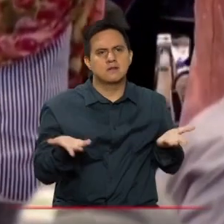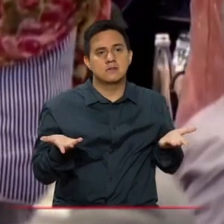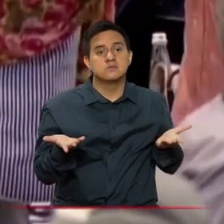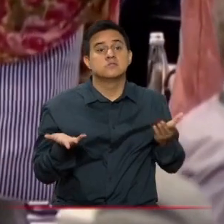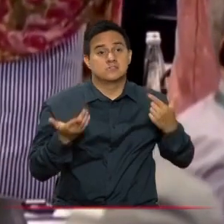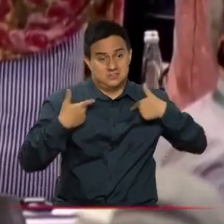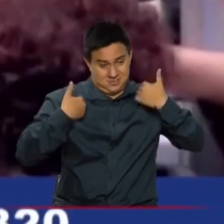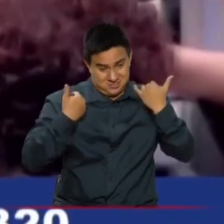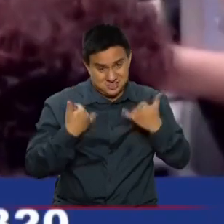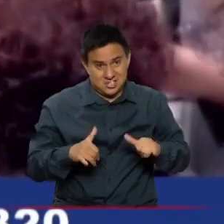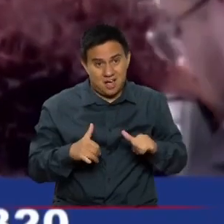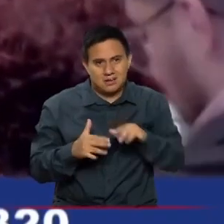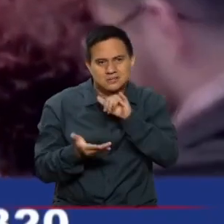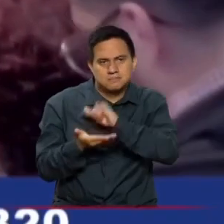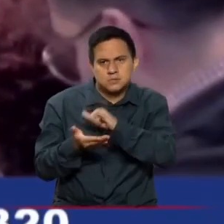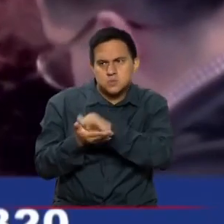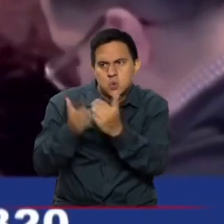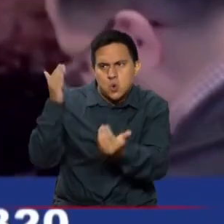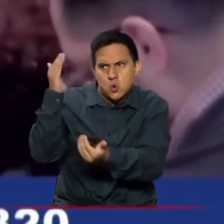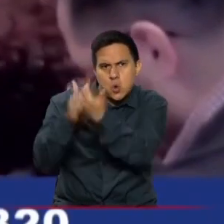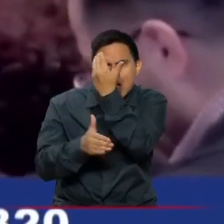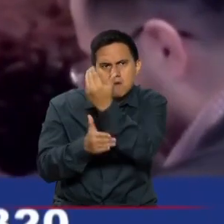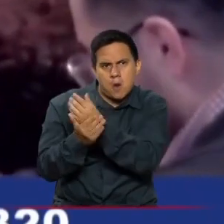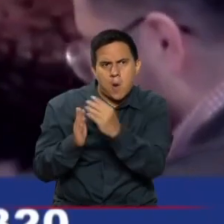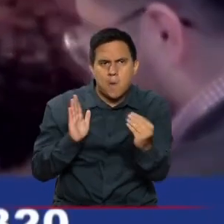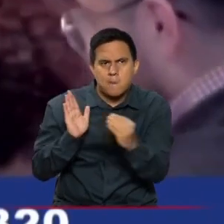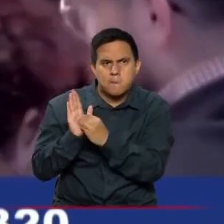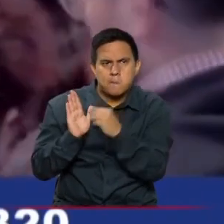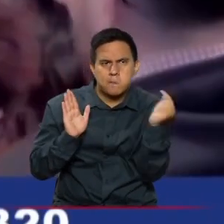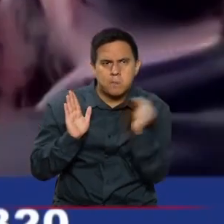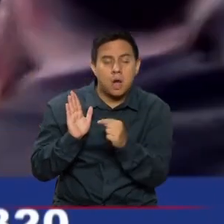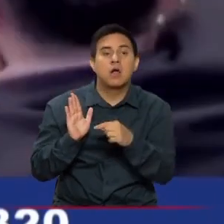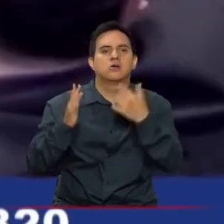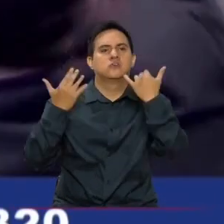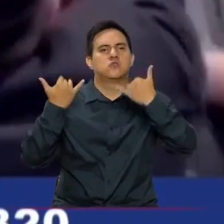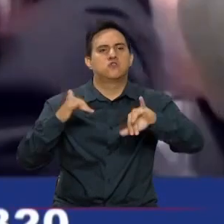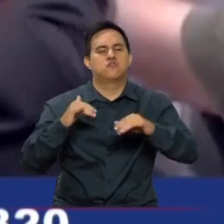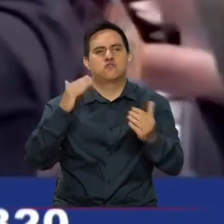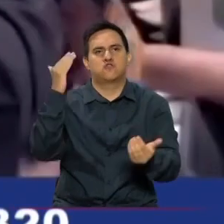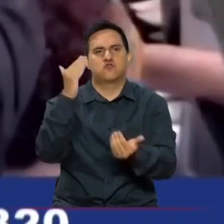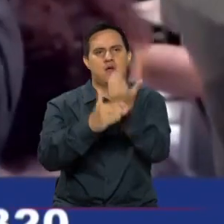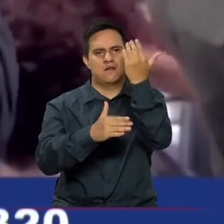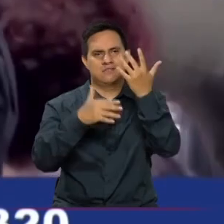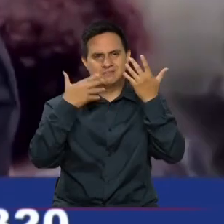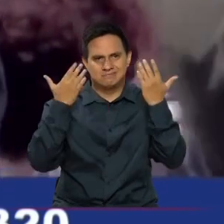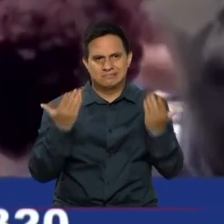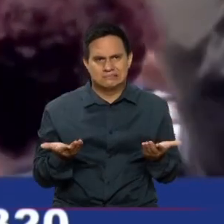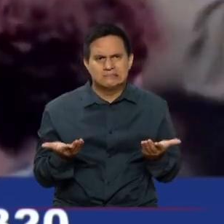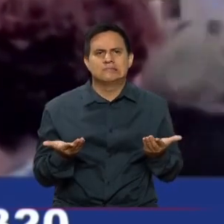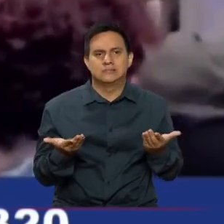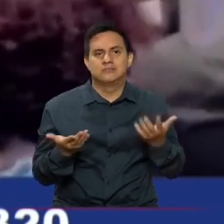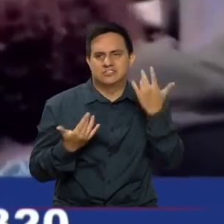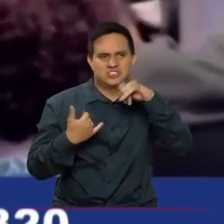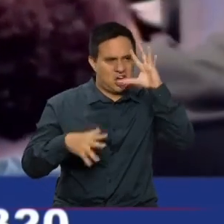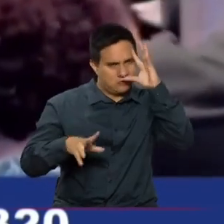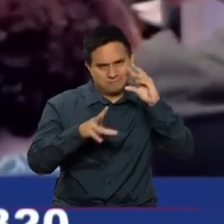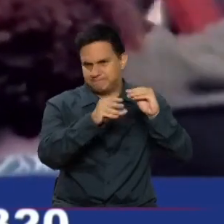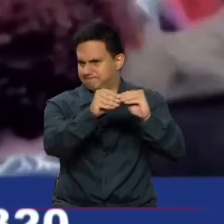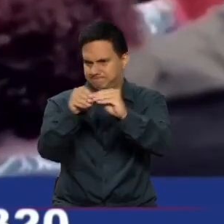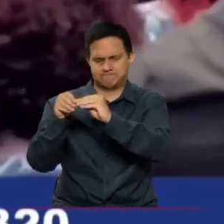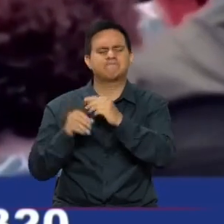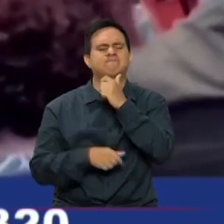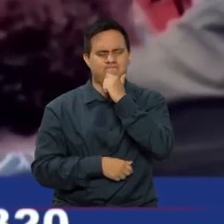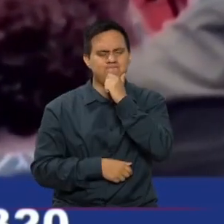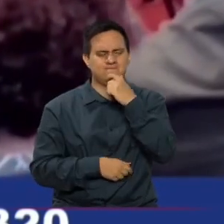es un referente para el resto del mundo en el que las partes reconocen la necesidad continua